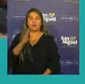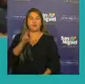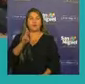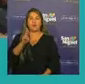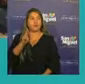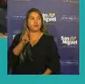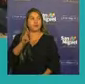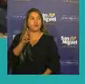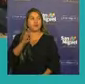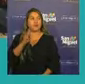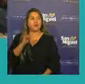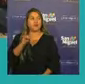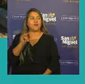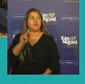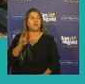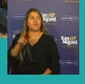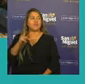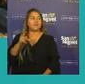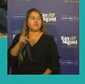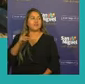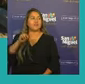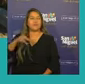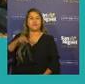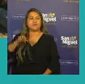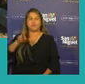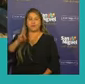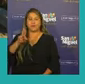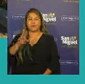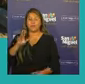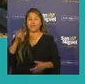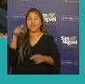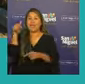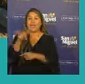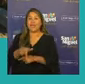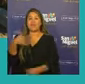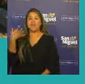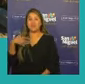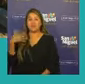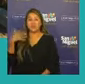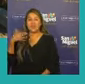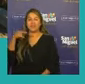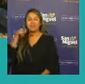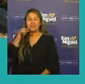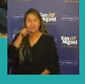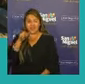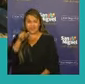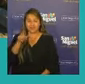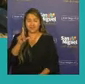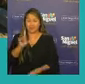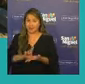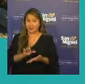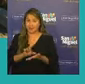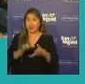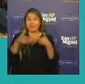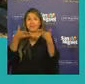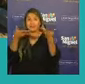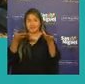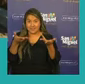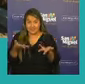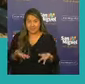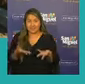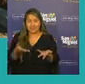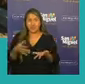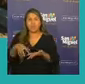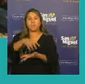es un polo muy importante para poder, en ese sector del territorio y ya estamos con el,